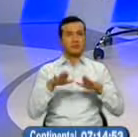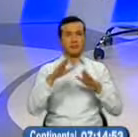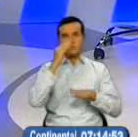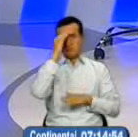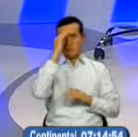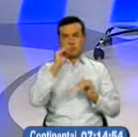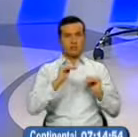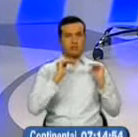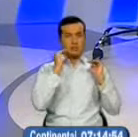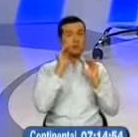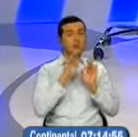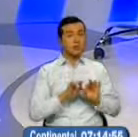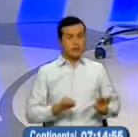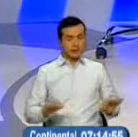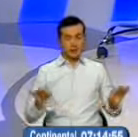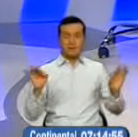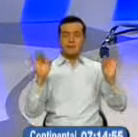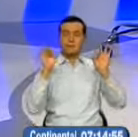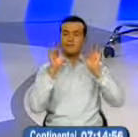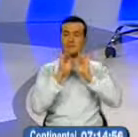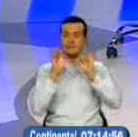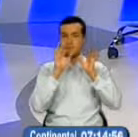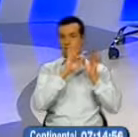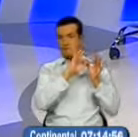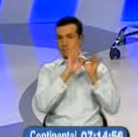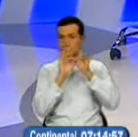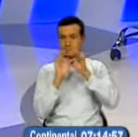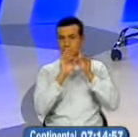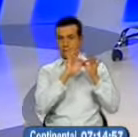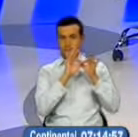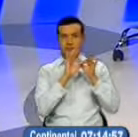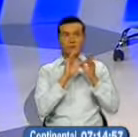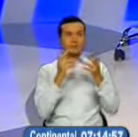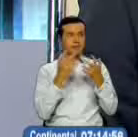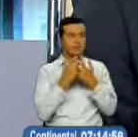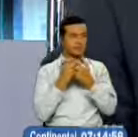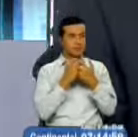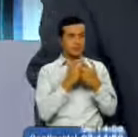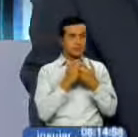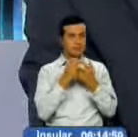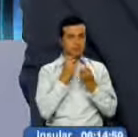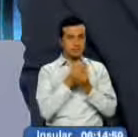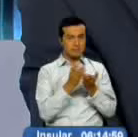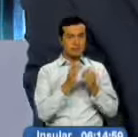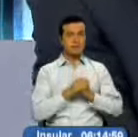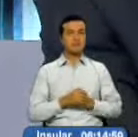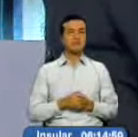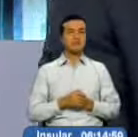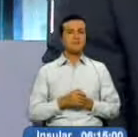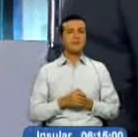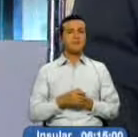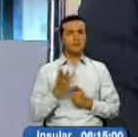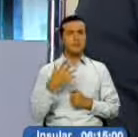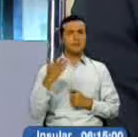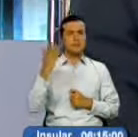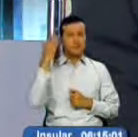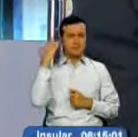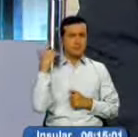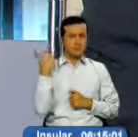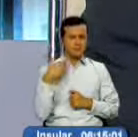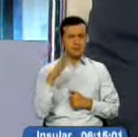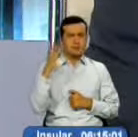educación superior, que es importante ese interrelacionamiento, esa concatenación que mencionas. Desde hace algunos años, no de ahora,